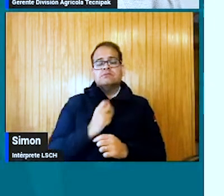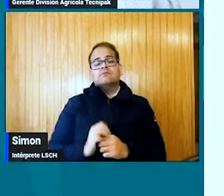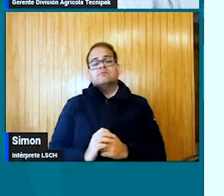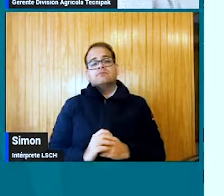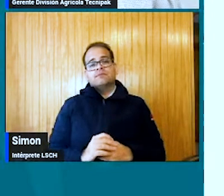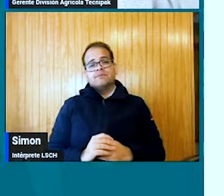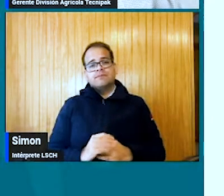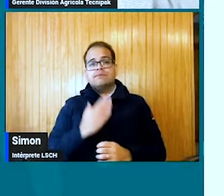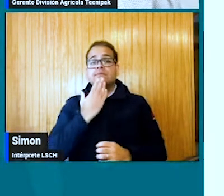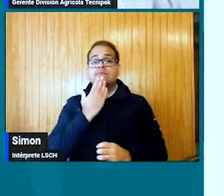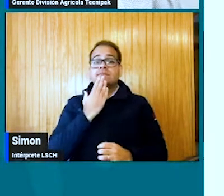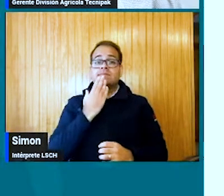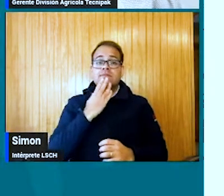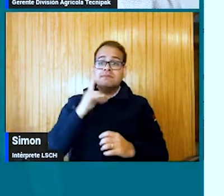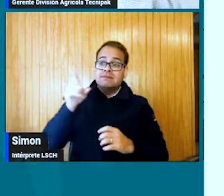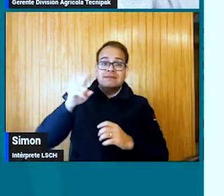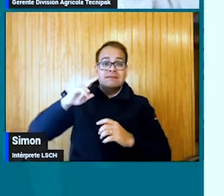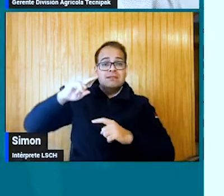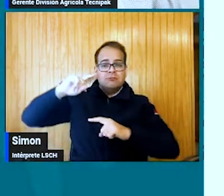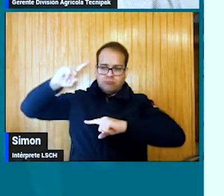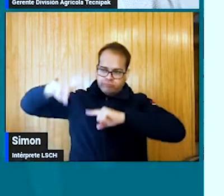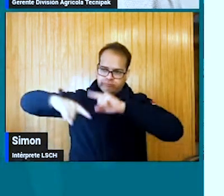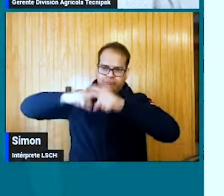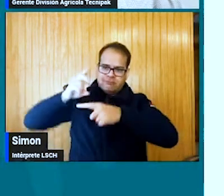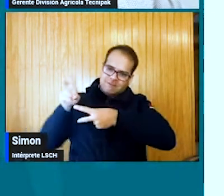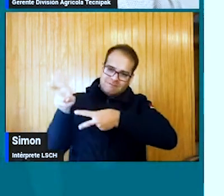y generan un gran flujo de aire.